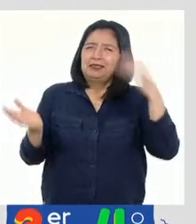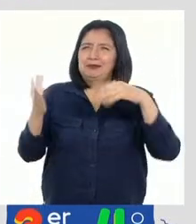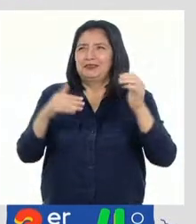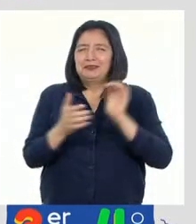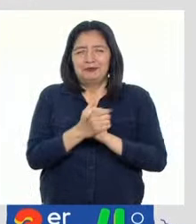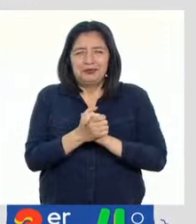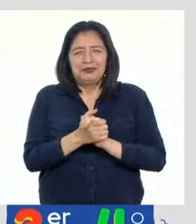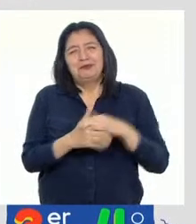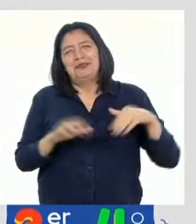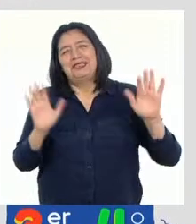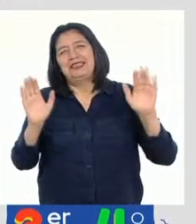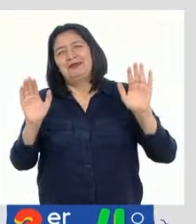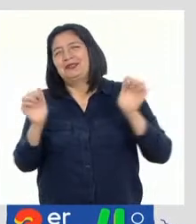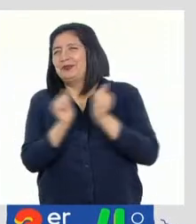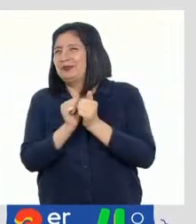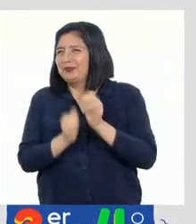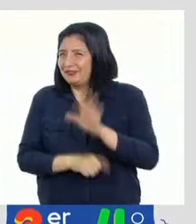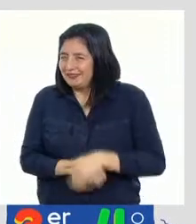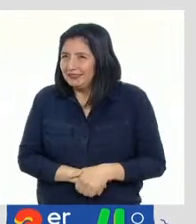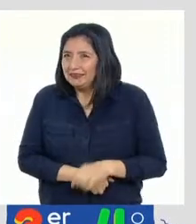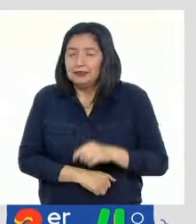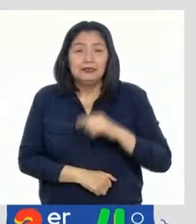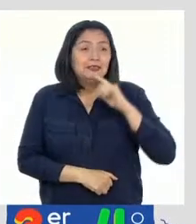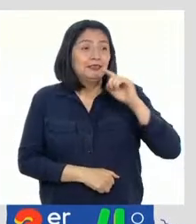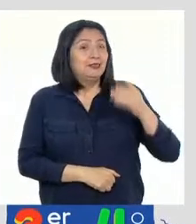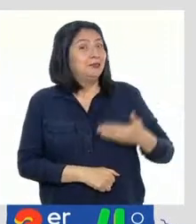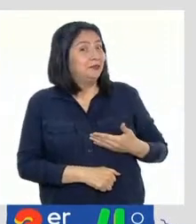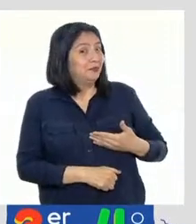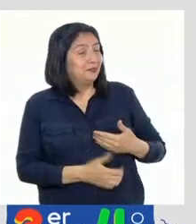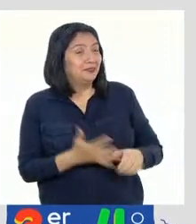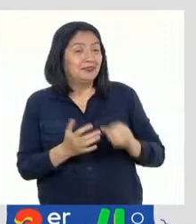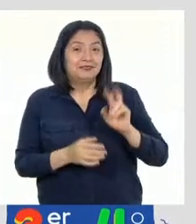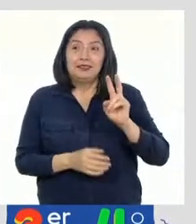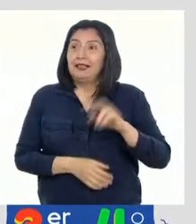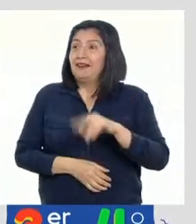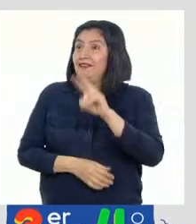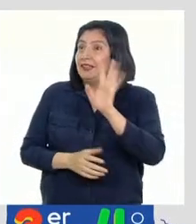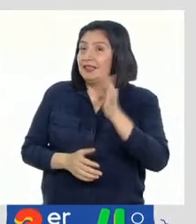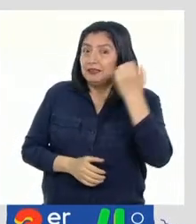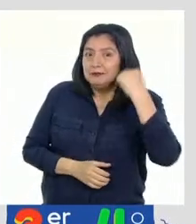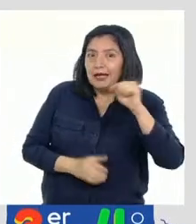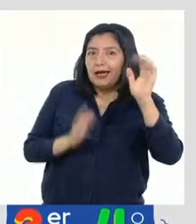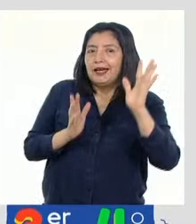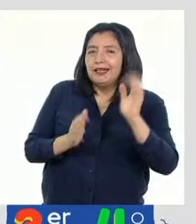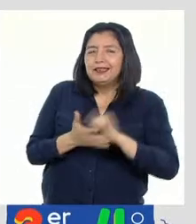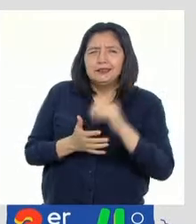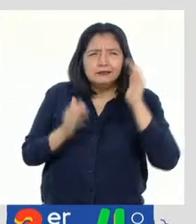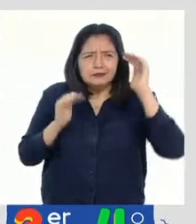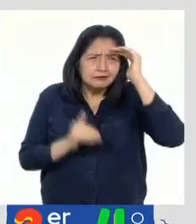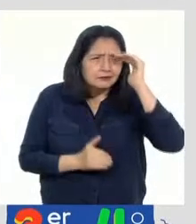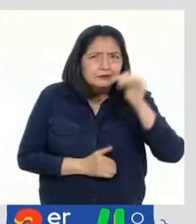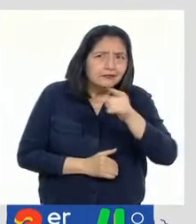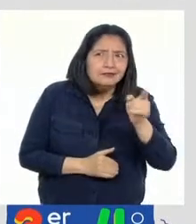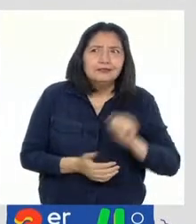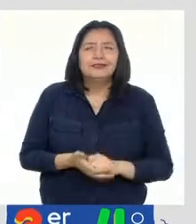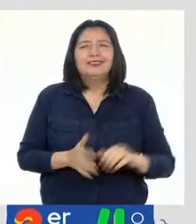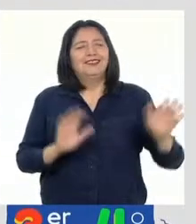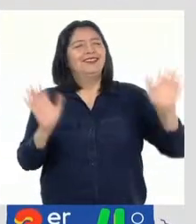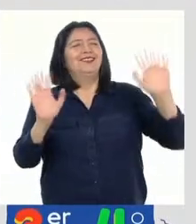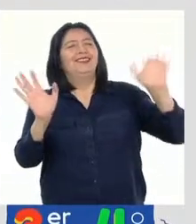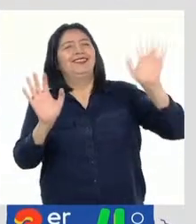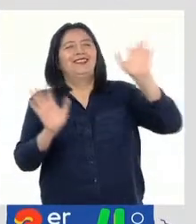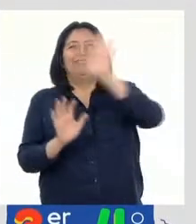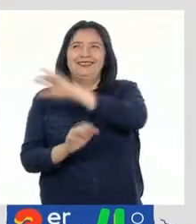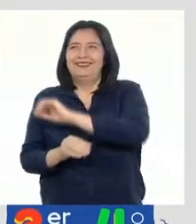nuestros amigos para despedirnos juntos? Señora Vizcacha, Vera, Viajerito, ¿están por ahí? ¡Hola